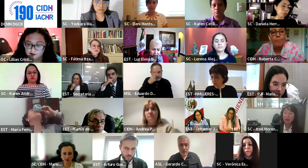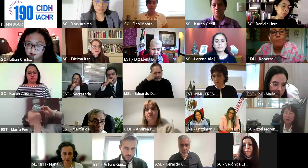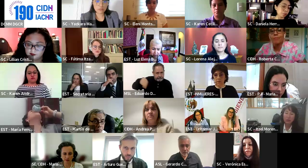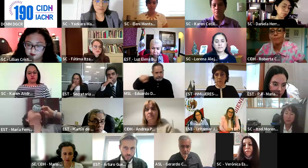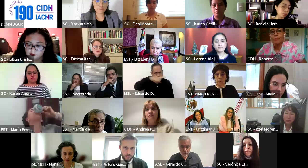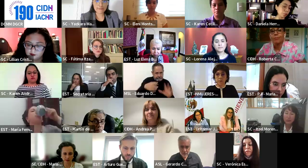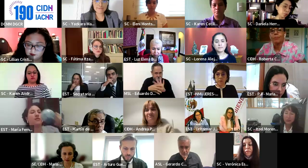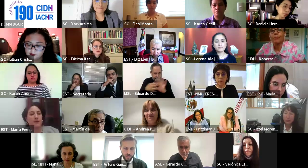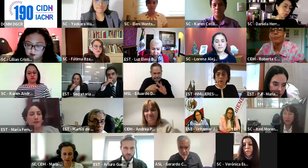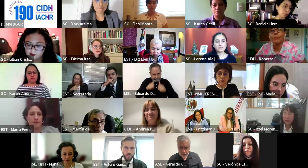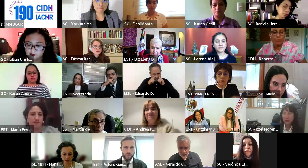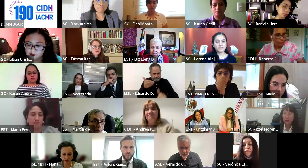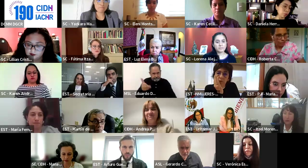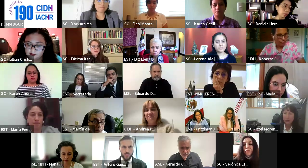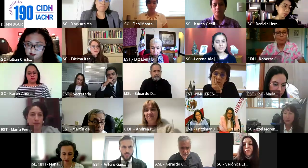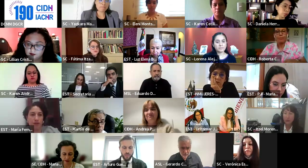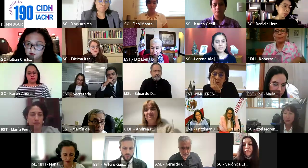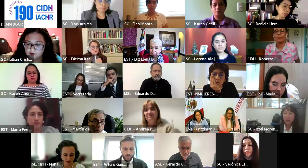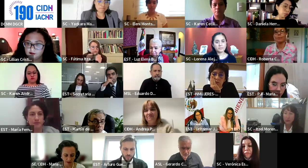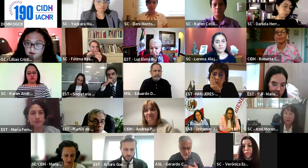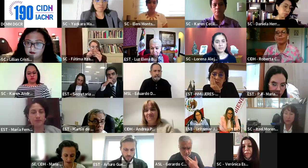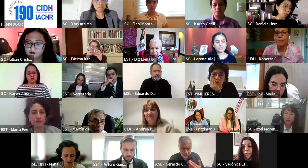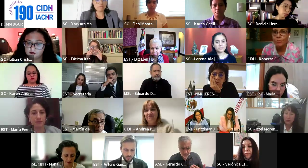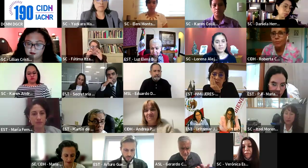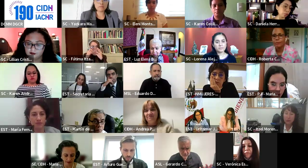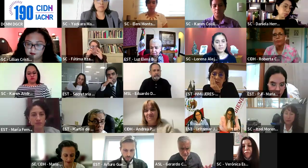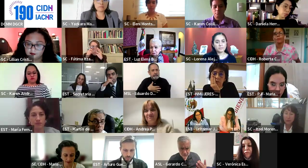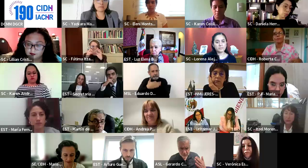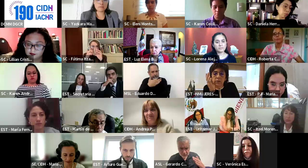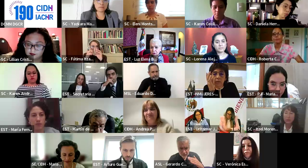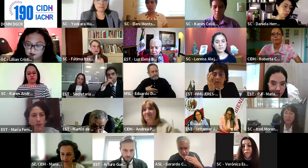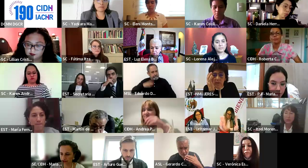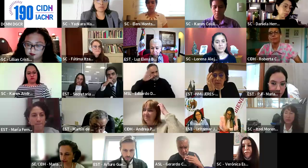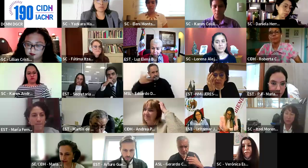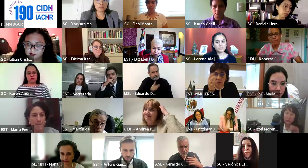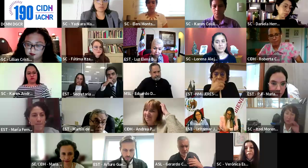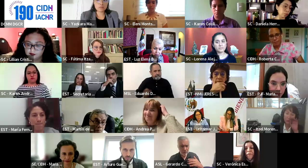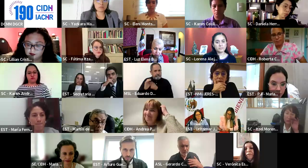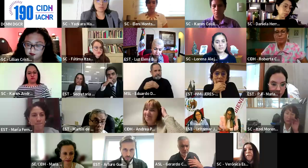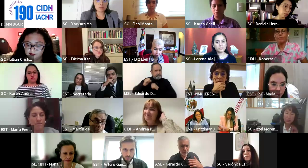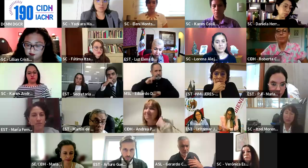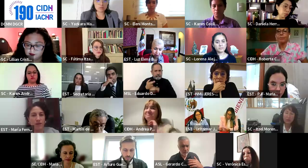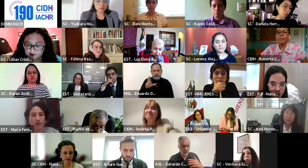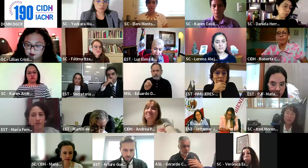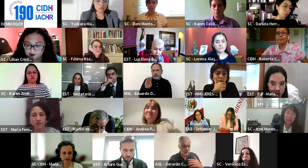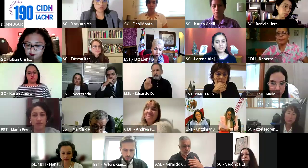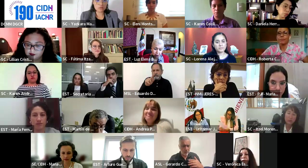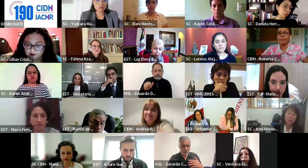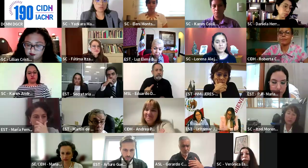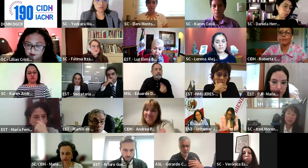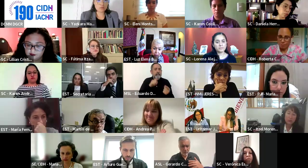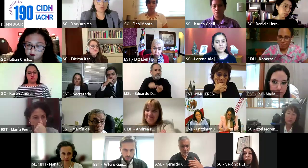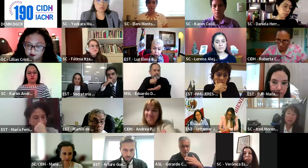Muchas gracias. Buenas tardes. Saludo a la señora presidenta, comisionada Roberta Clark, a la